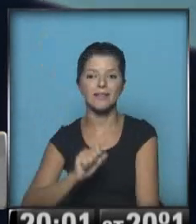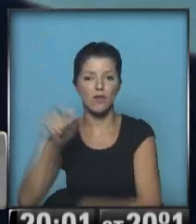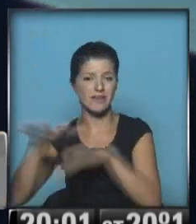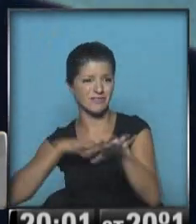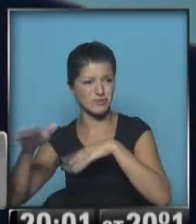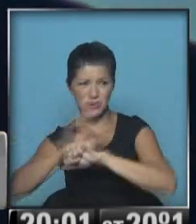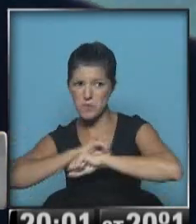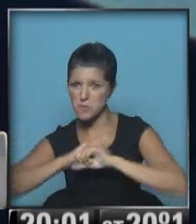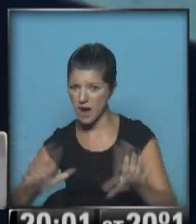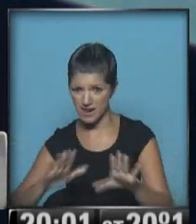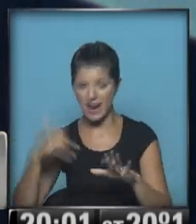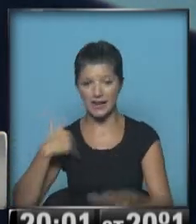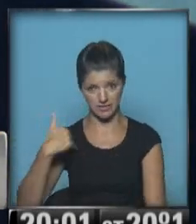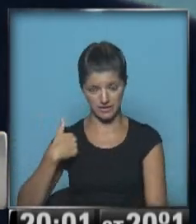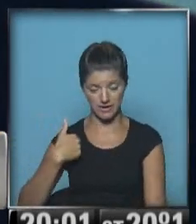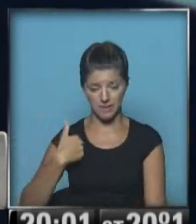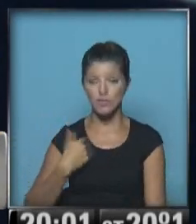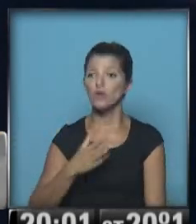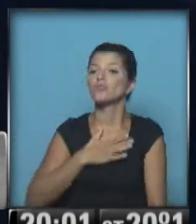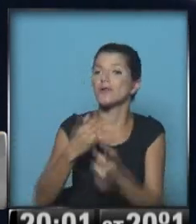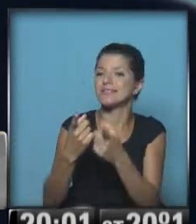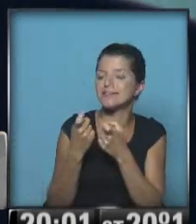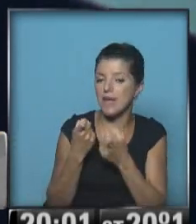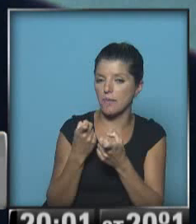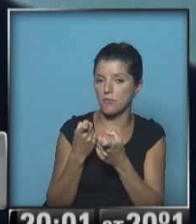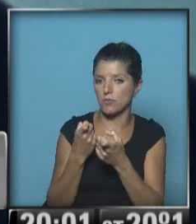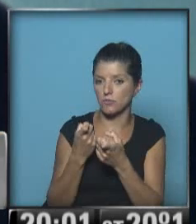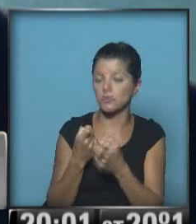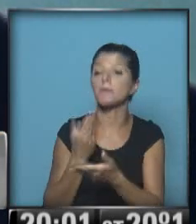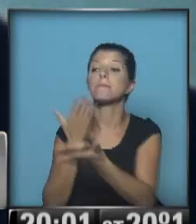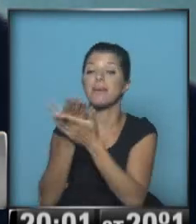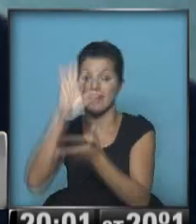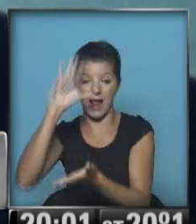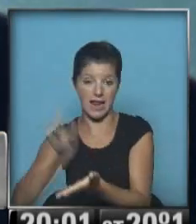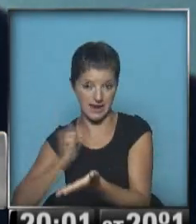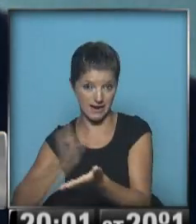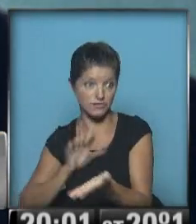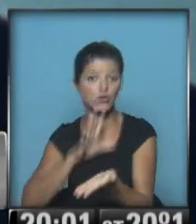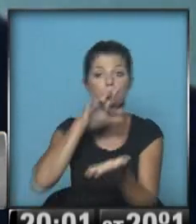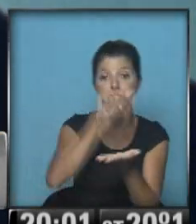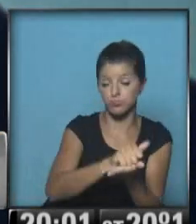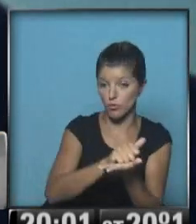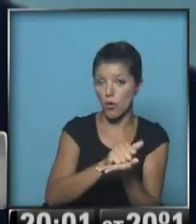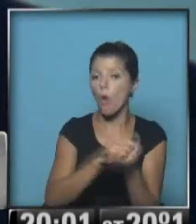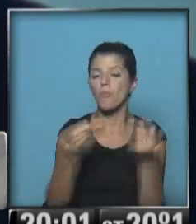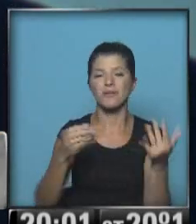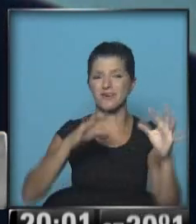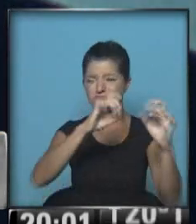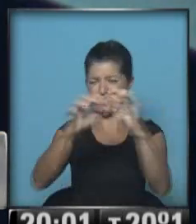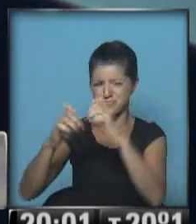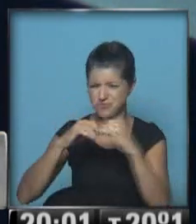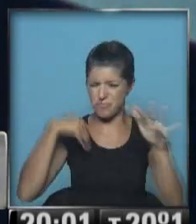de Caos hubo una necesidad de recurrir a la intervención de las fuerzas armadas dado el desquicio